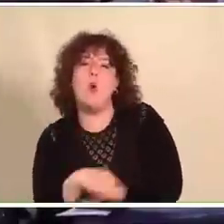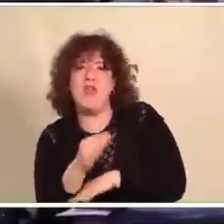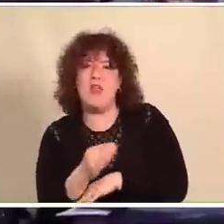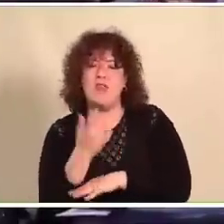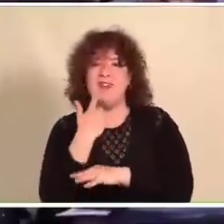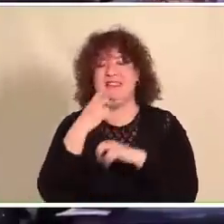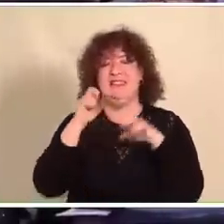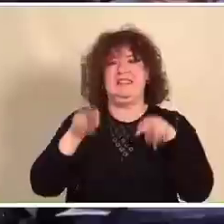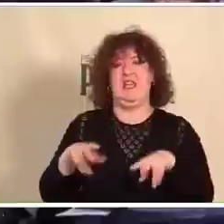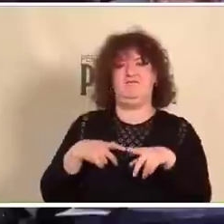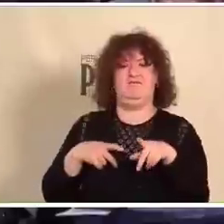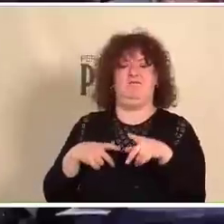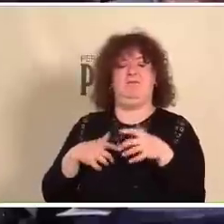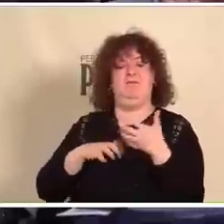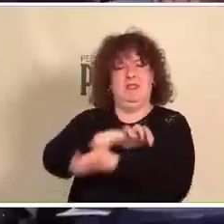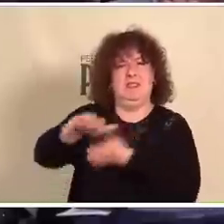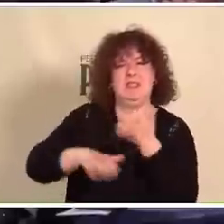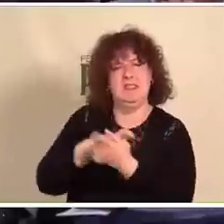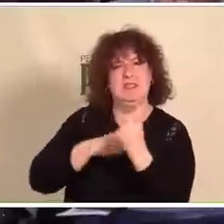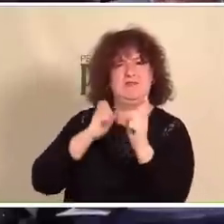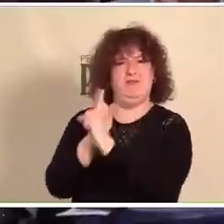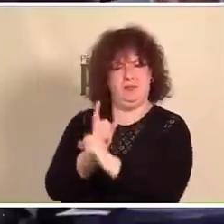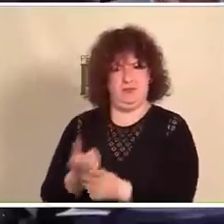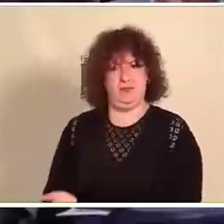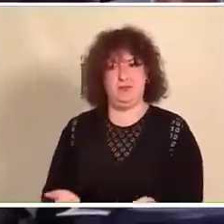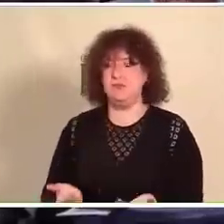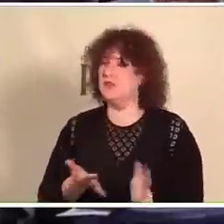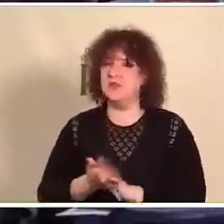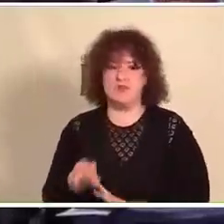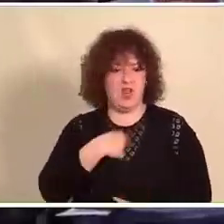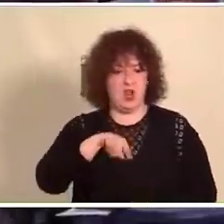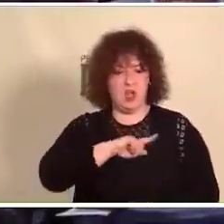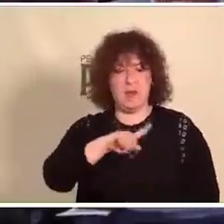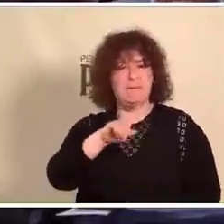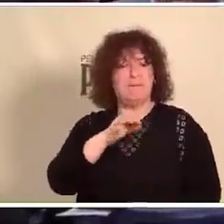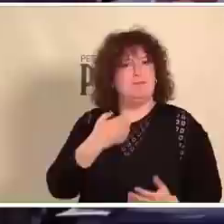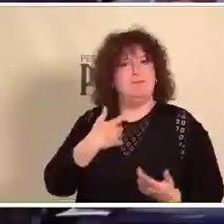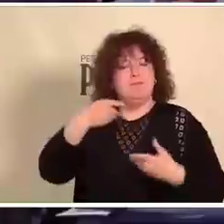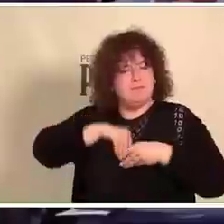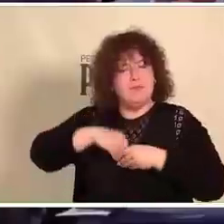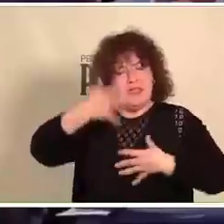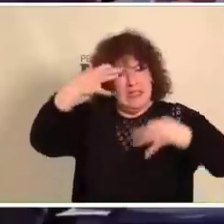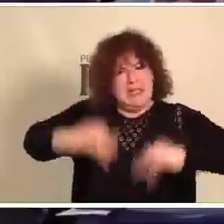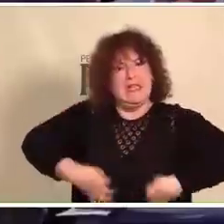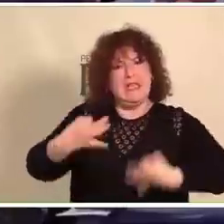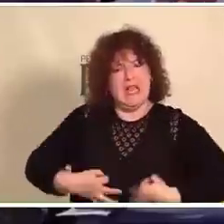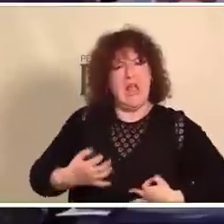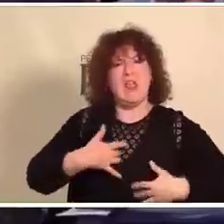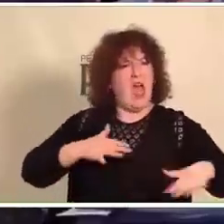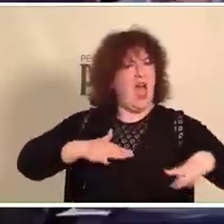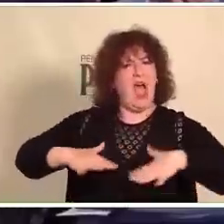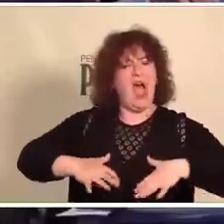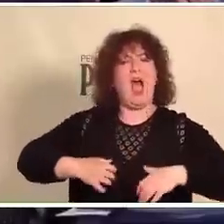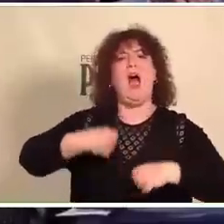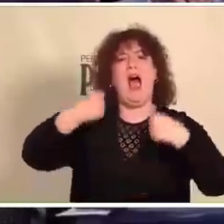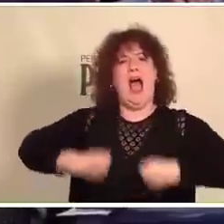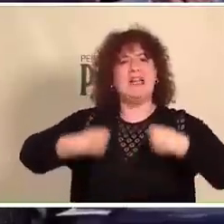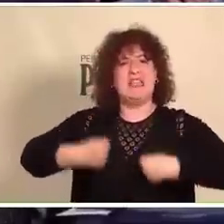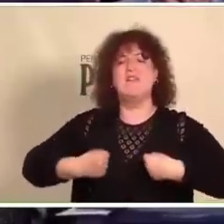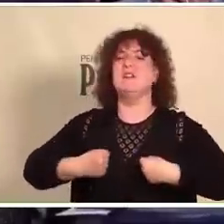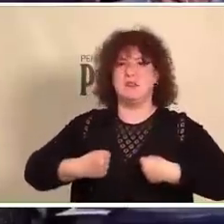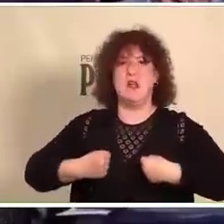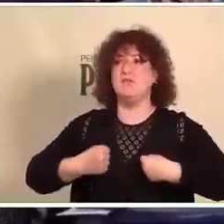debemos trabajar por la paz como una tarea militante activista creyendo que es posible cuando todo el mundo nos dice